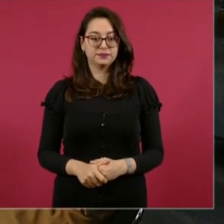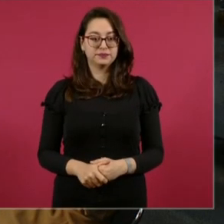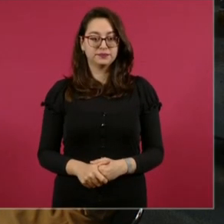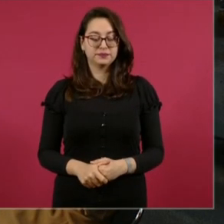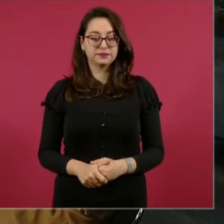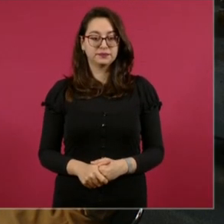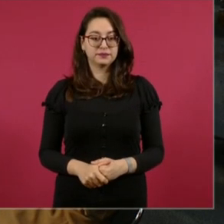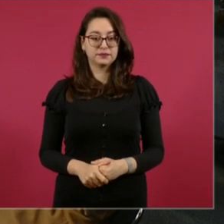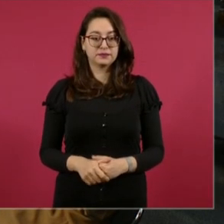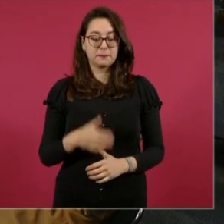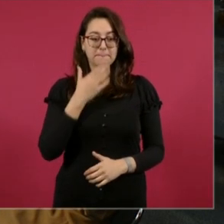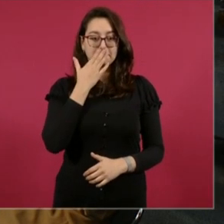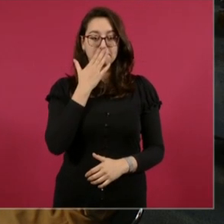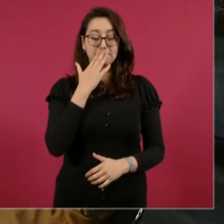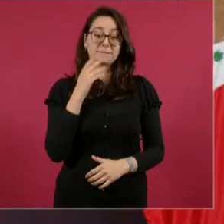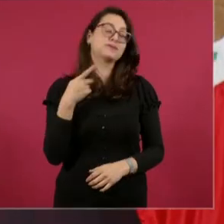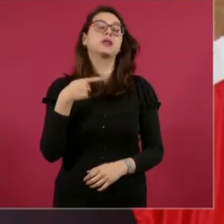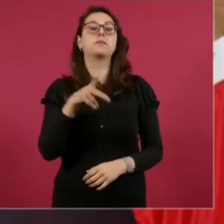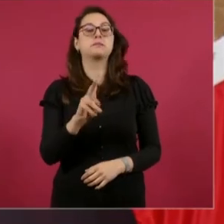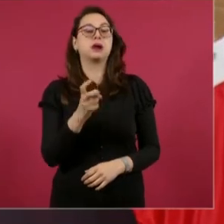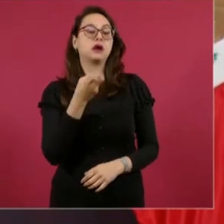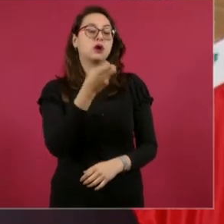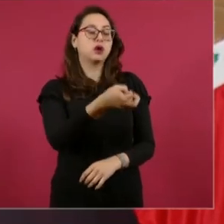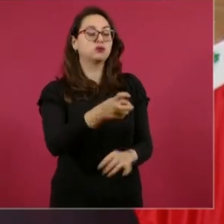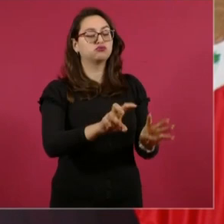Nada más que pues, me estás hablando de